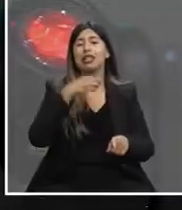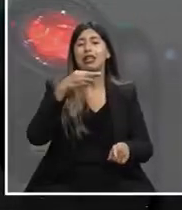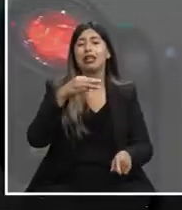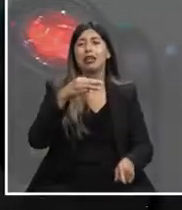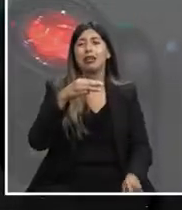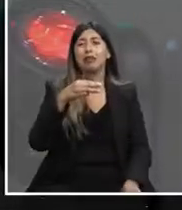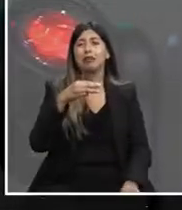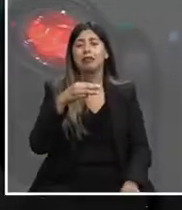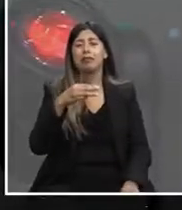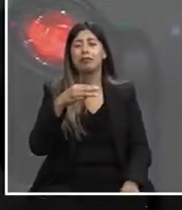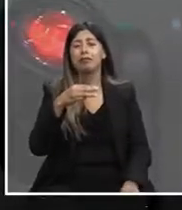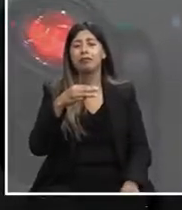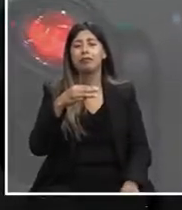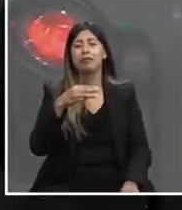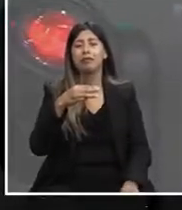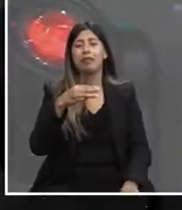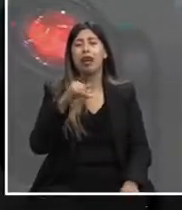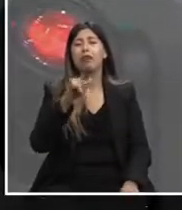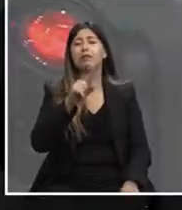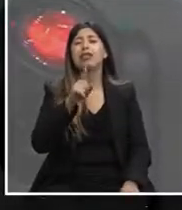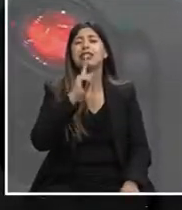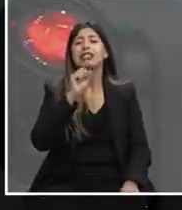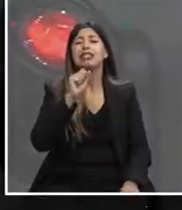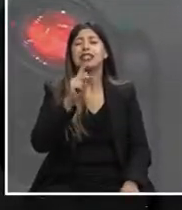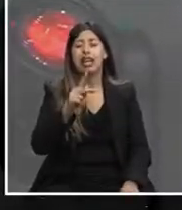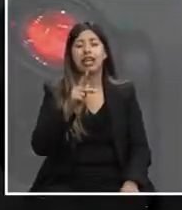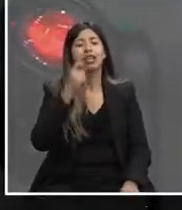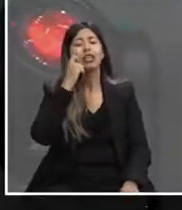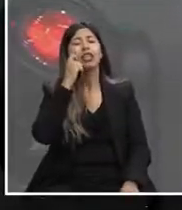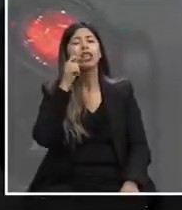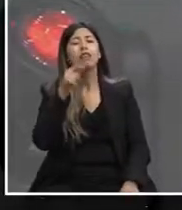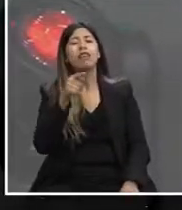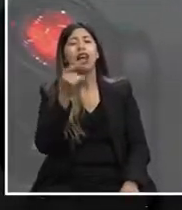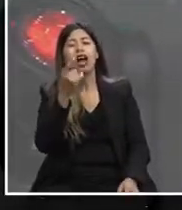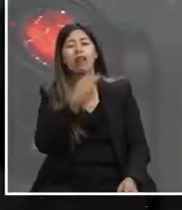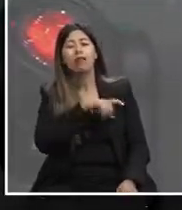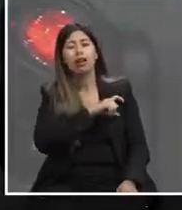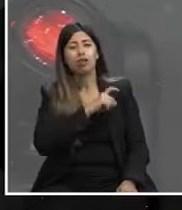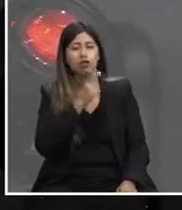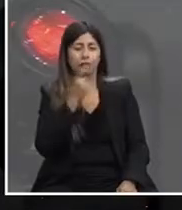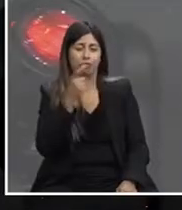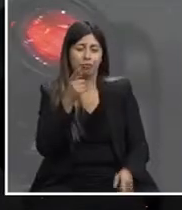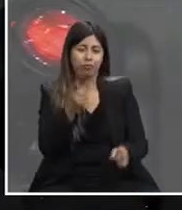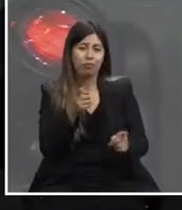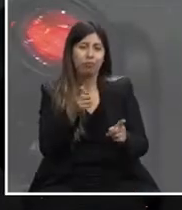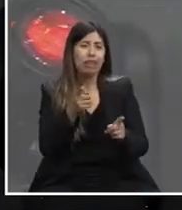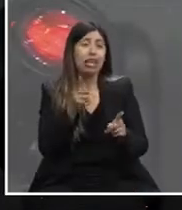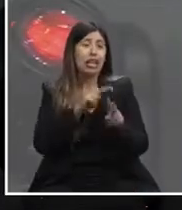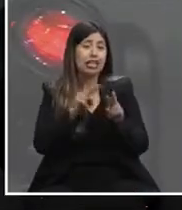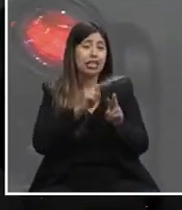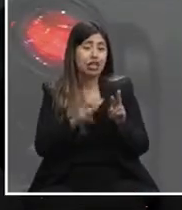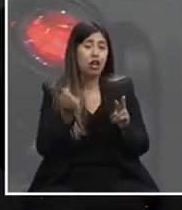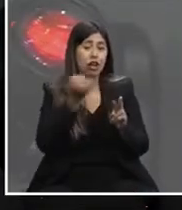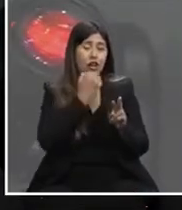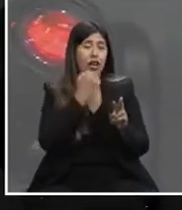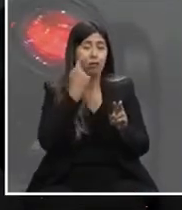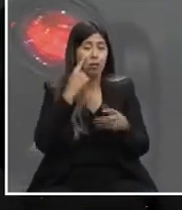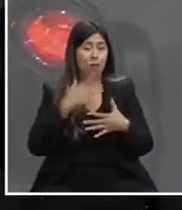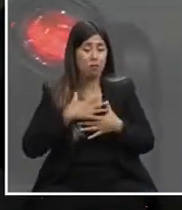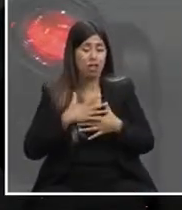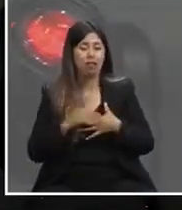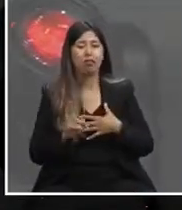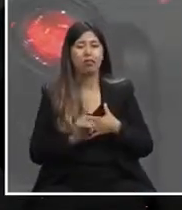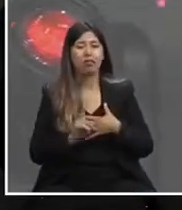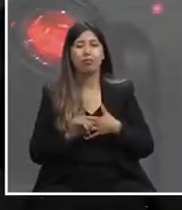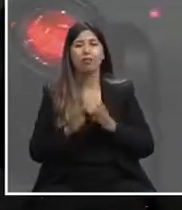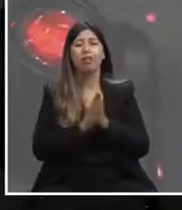Not By Me. Se cometieron errores, pero no por mí. Y básicamente lo que detalla el libro es